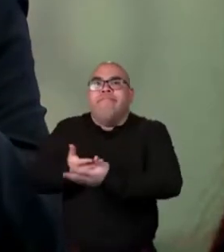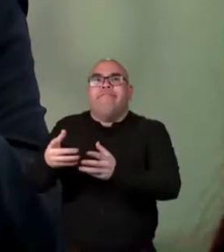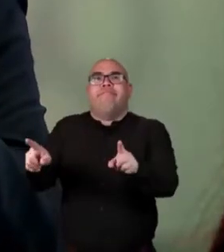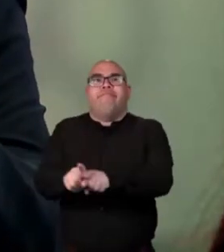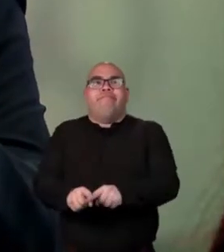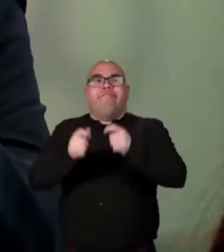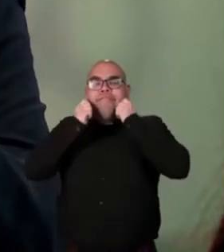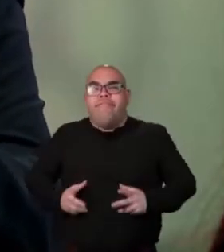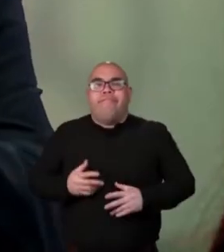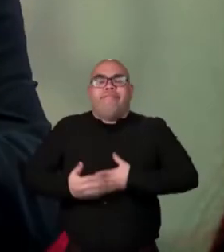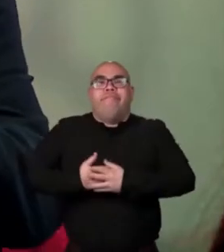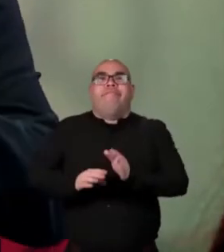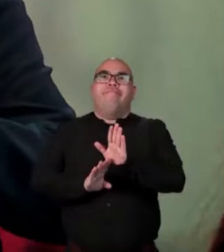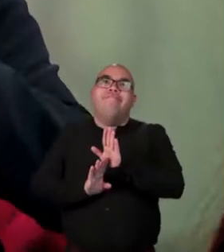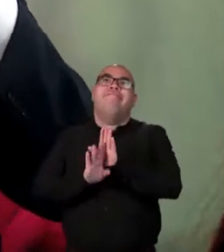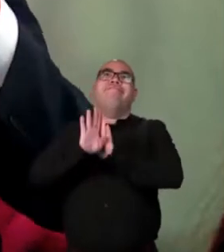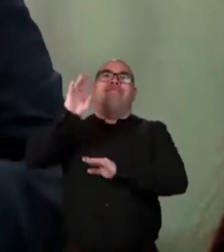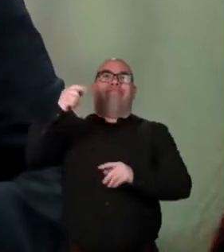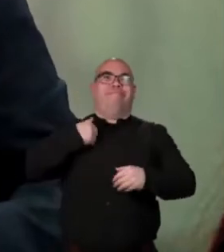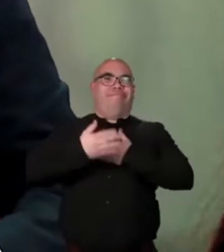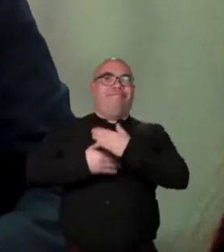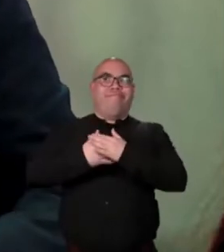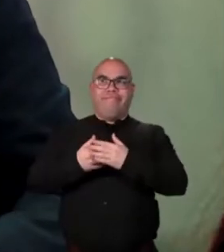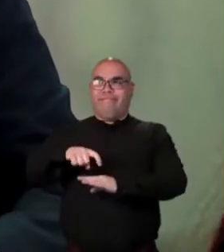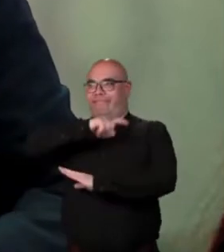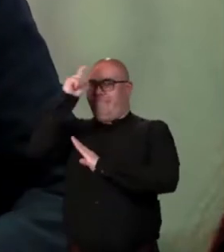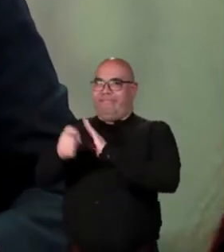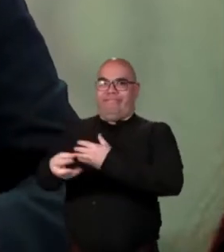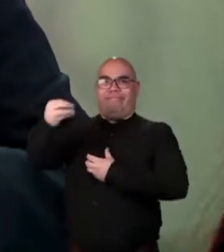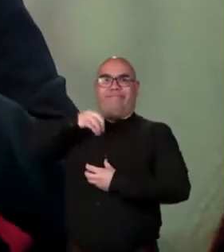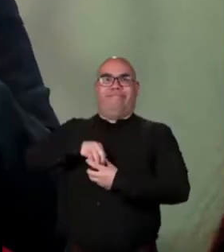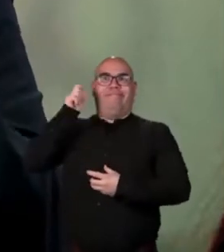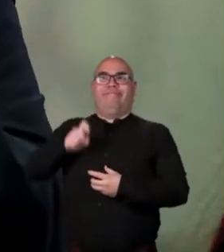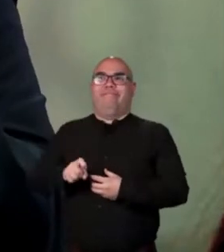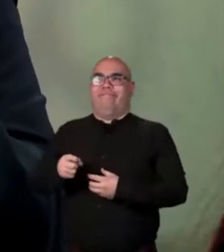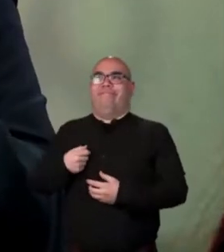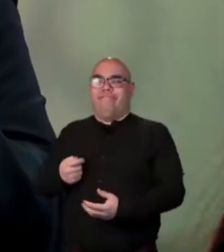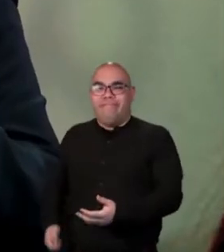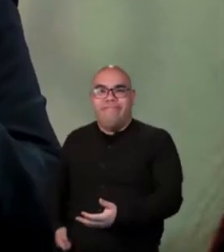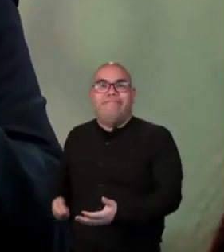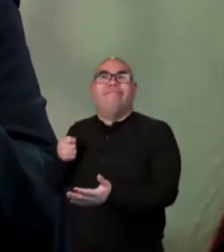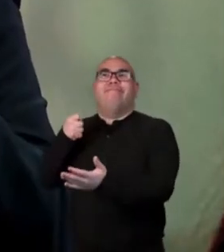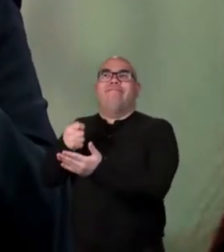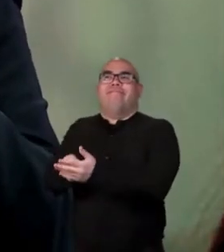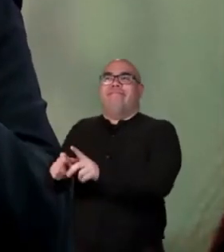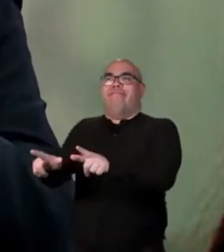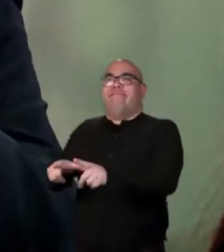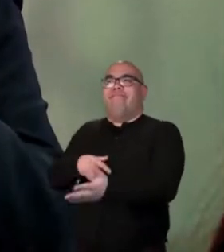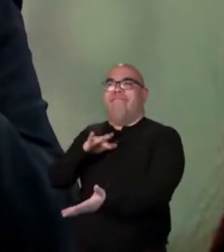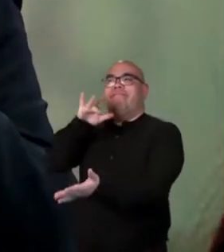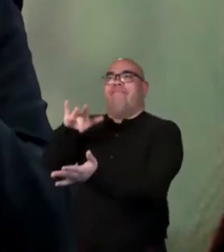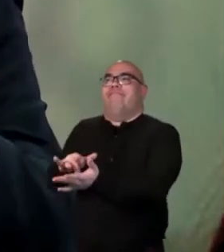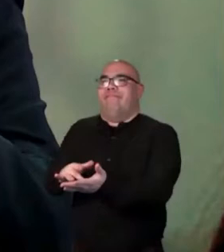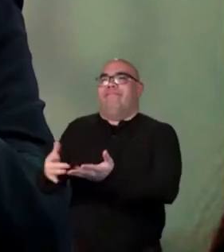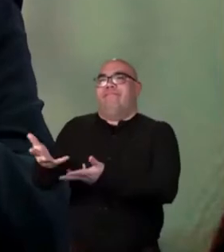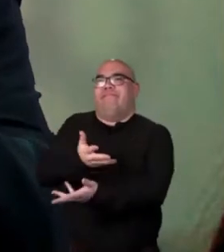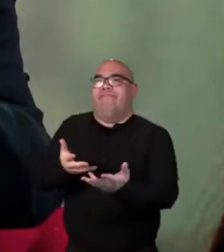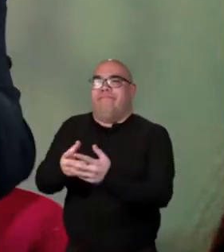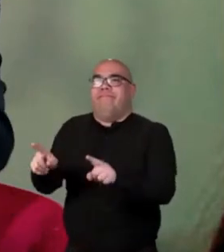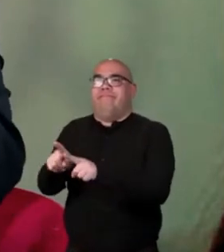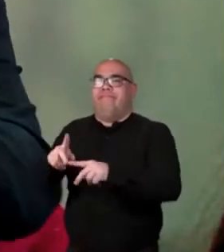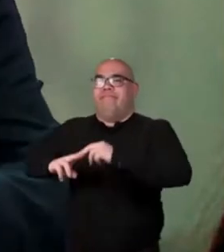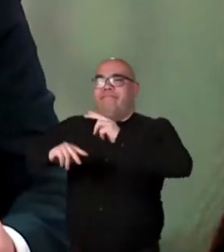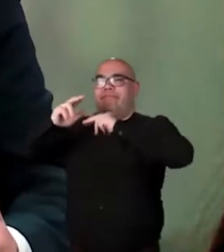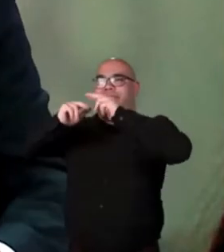y tenga todo este tema integralidad que tanto necesitamos pagan por estar en espacios de co-creación en espacios colaborativos